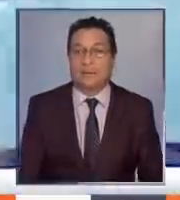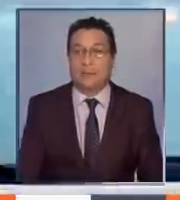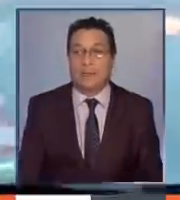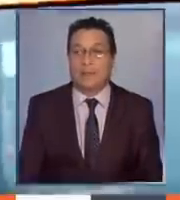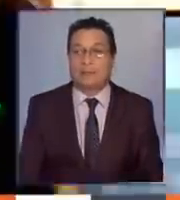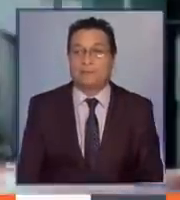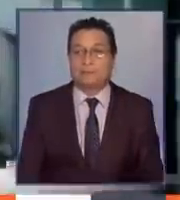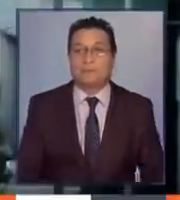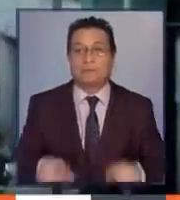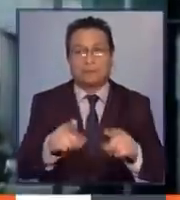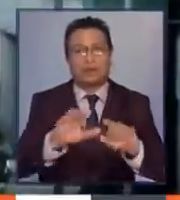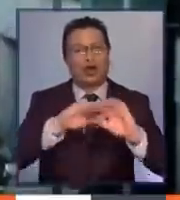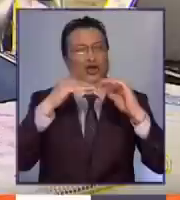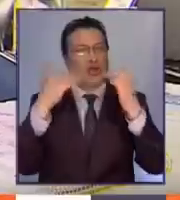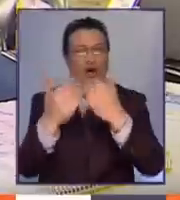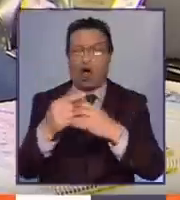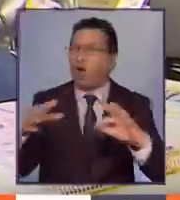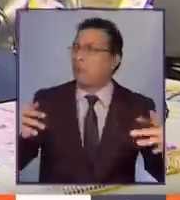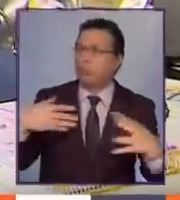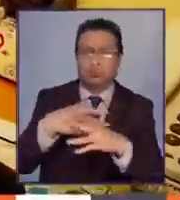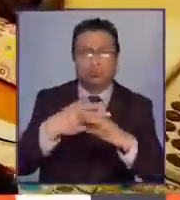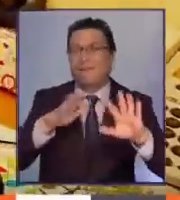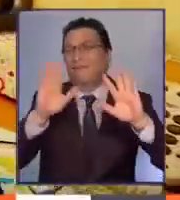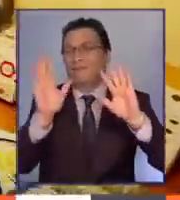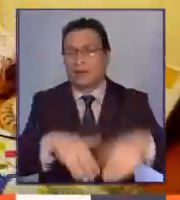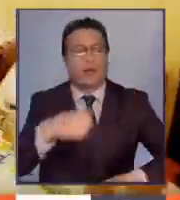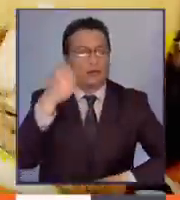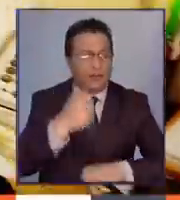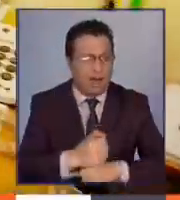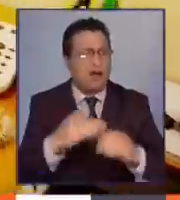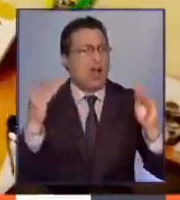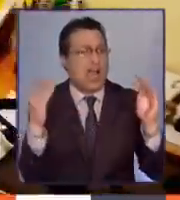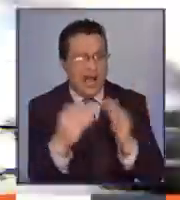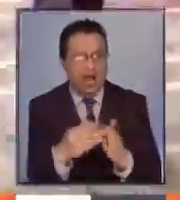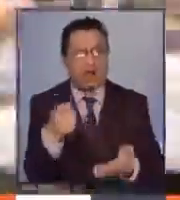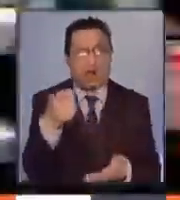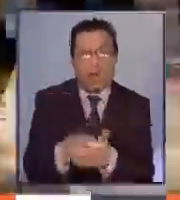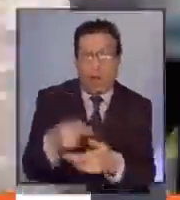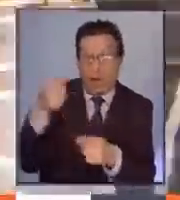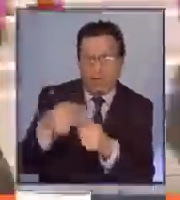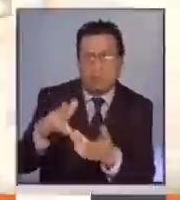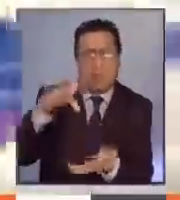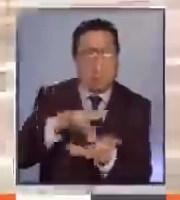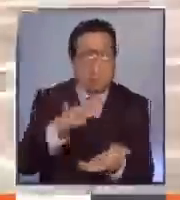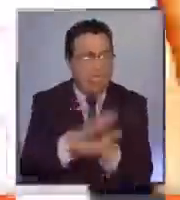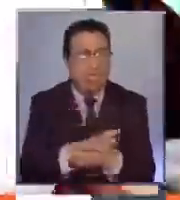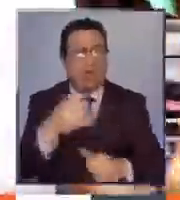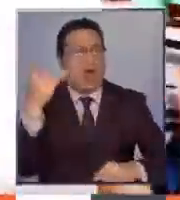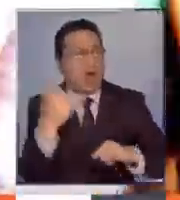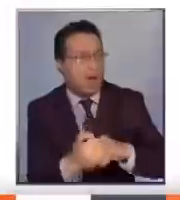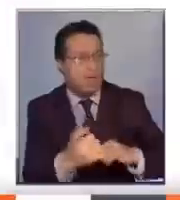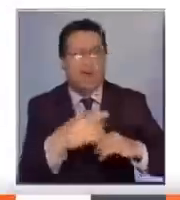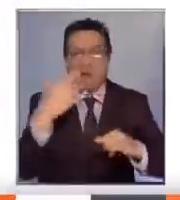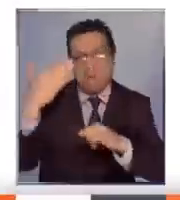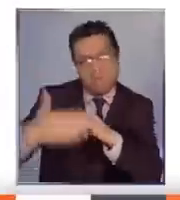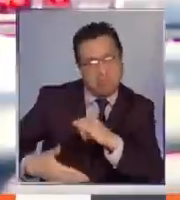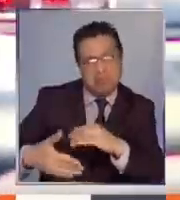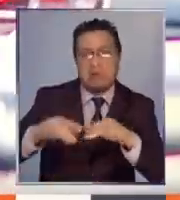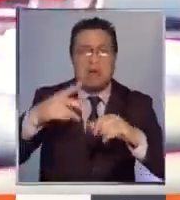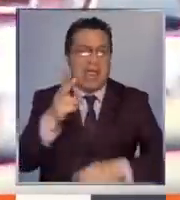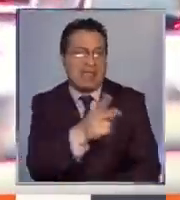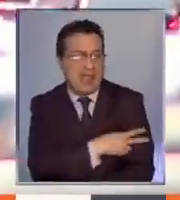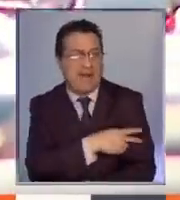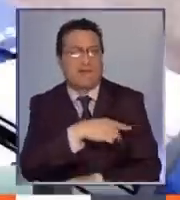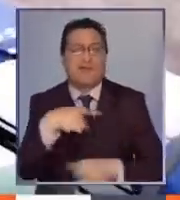¿Y si dejara todo esto? Trabajo estable, su casa, pago de cuentas, deudas, amigos y enemigos, jefes